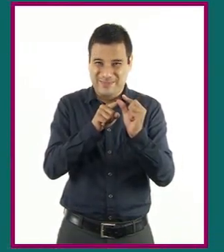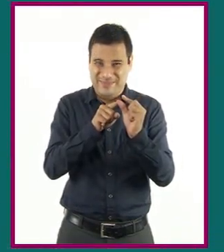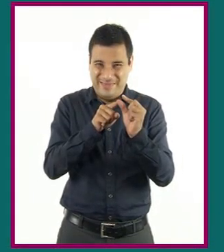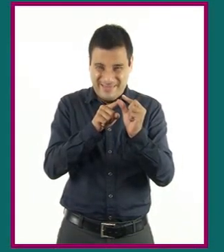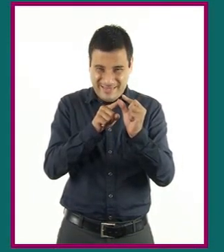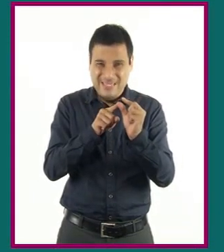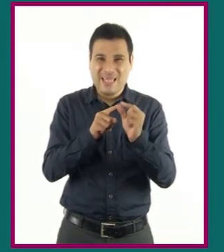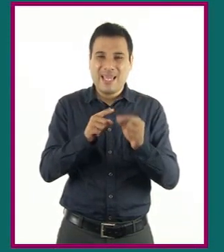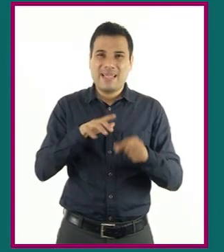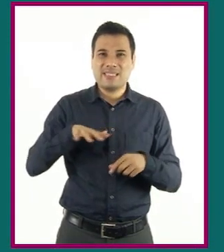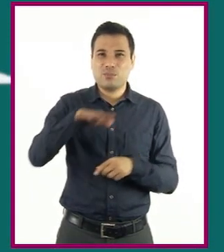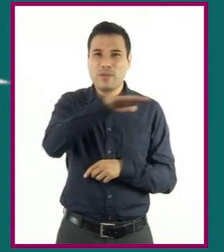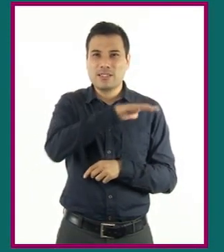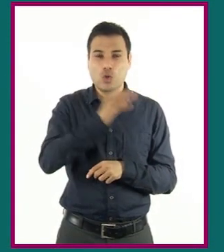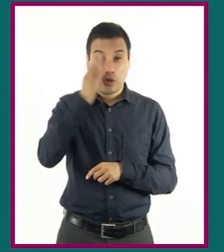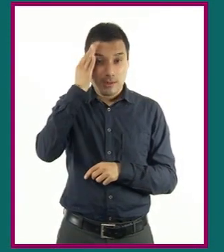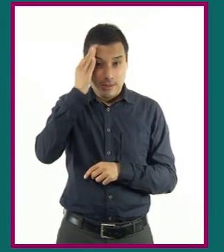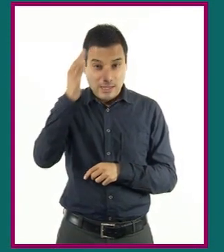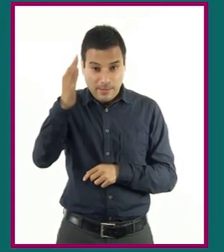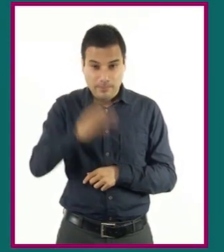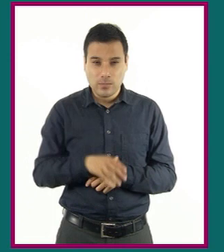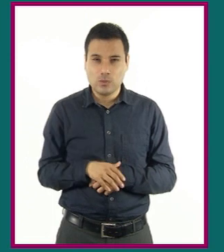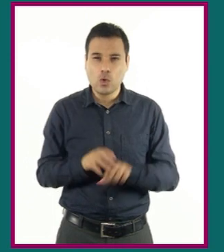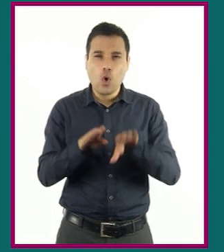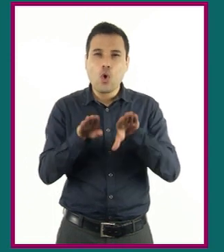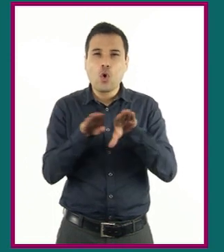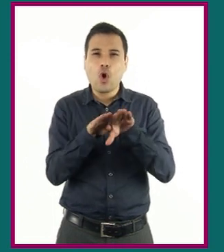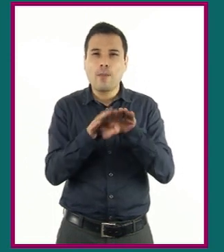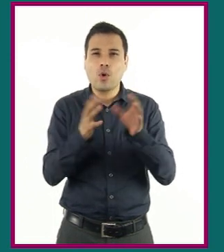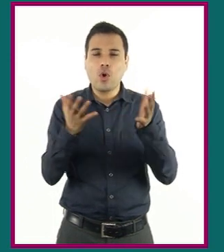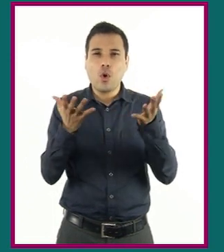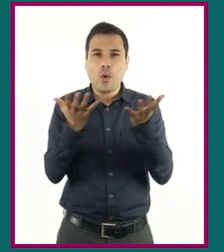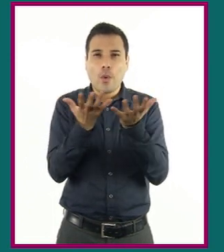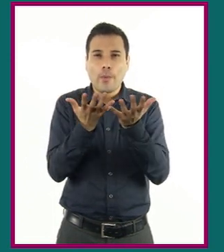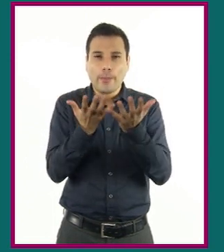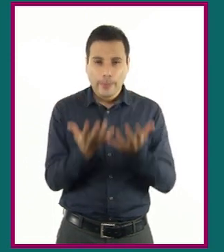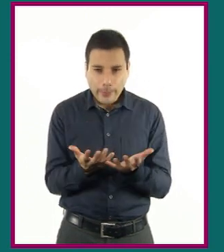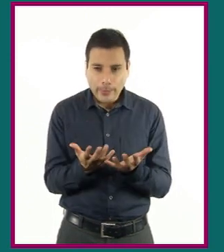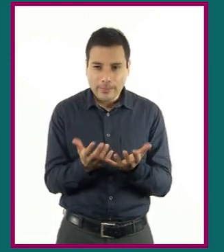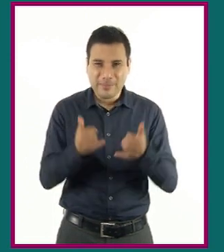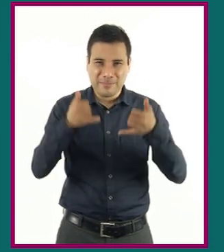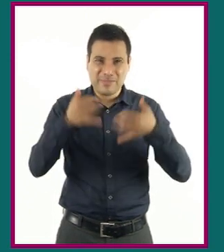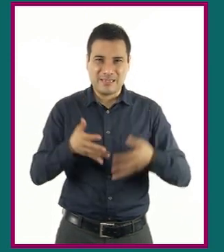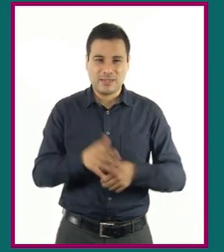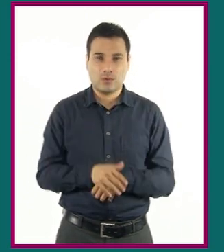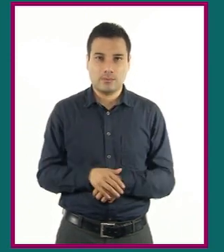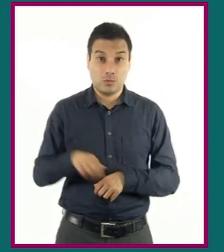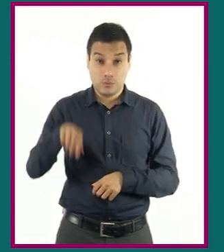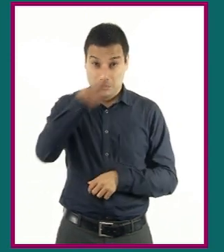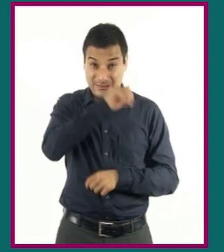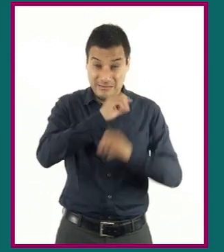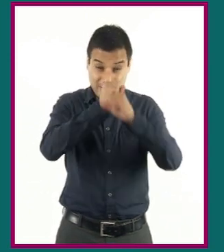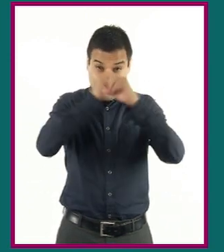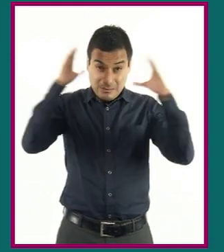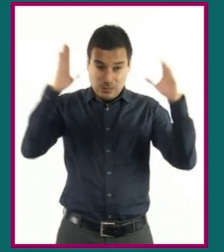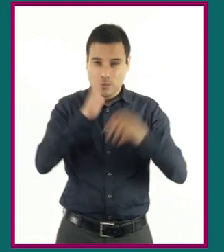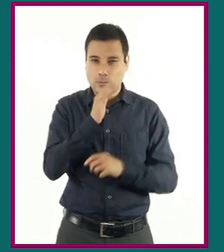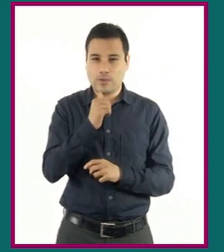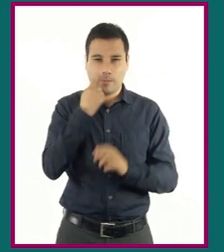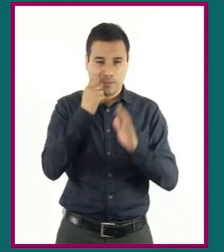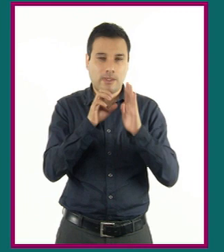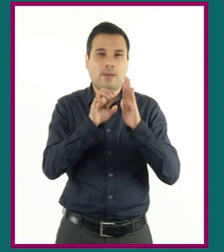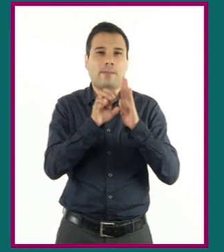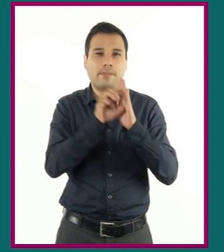Esta idea es difícil de comprender, aunque se puede tratar de concebirla, imaginando un objeto de